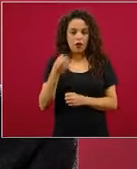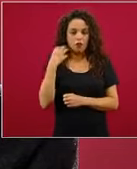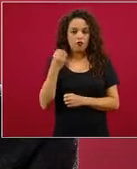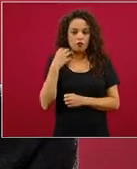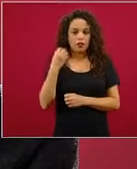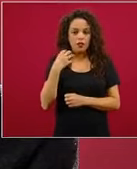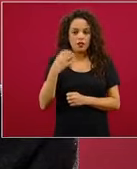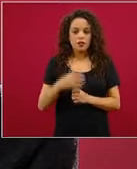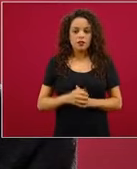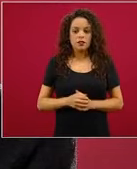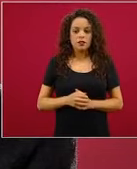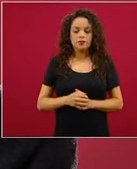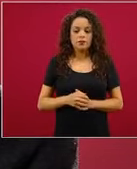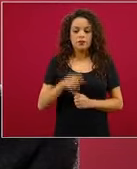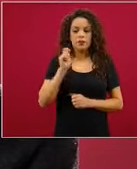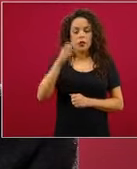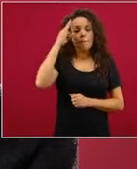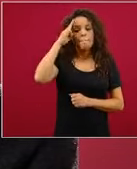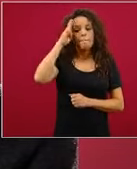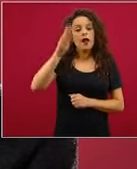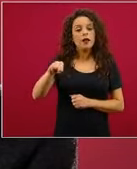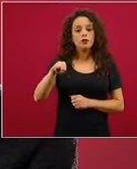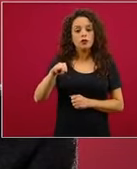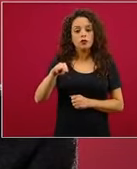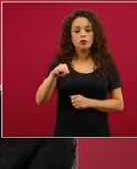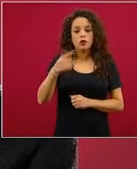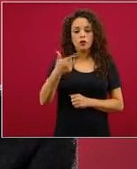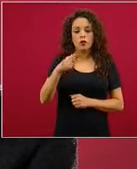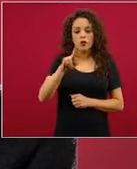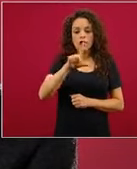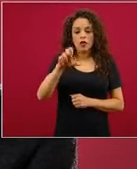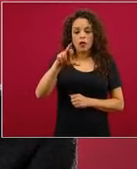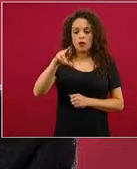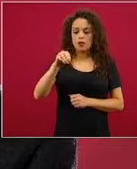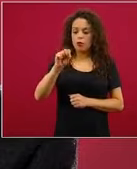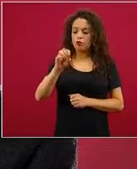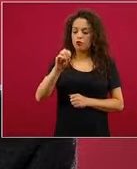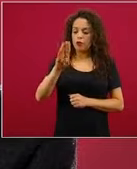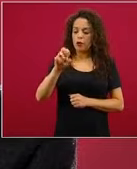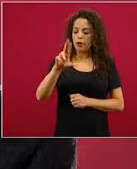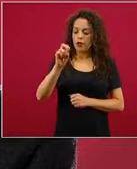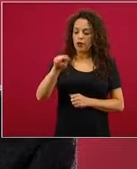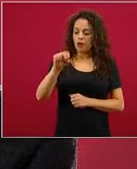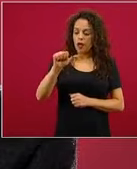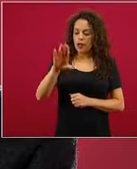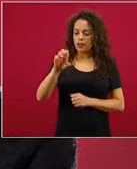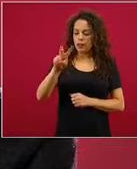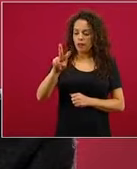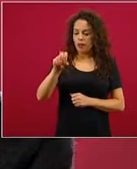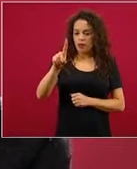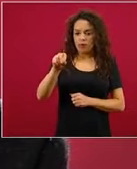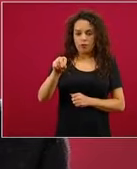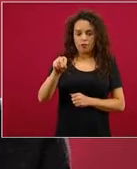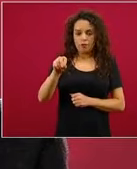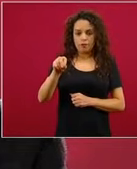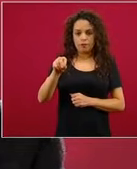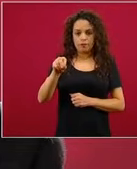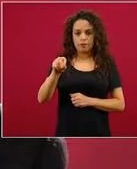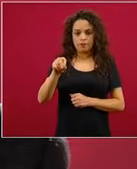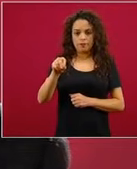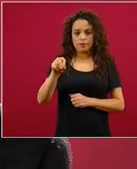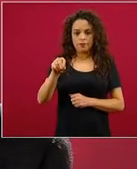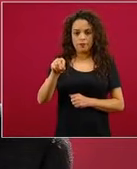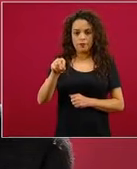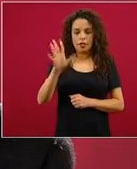conferencia de prensa, el maestro Guillermo Soberón Acevedo. El doctor Guillermo Soberón Acevedo, como se